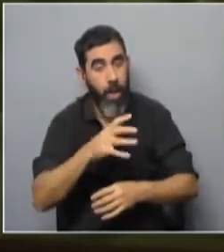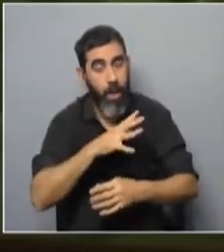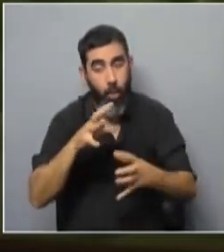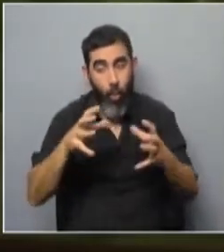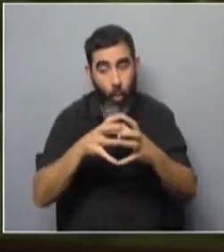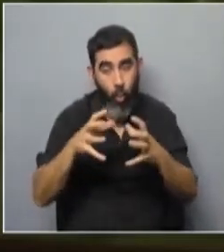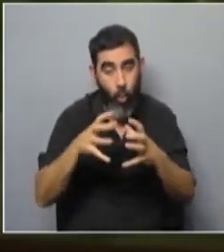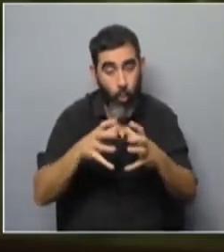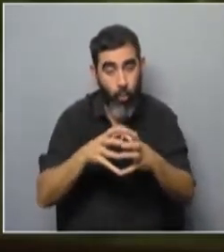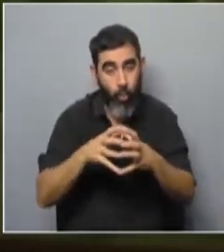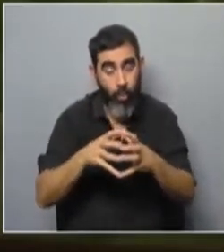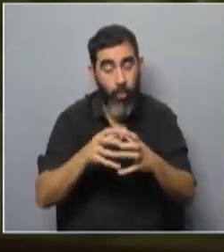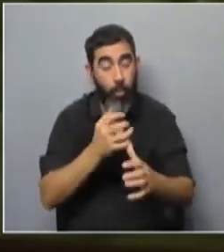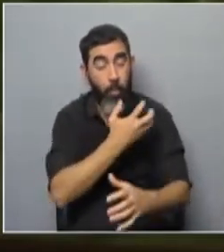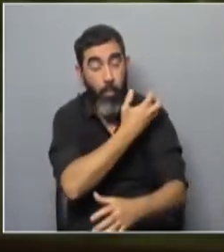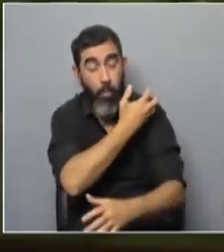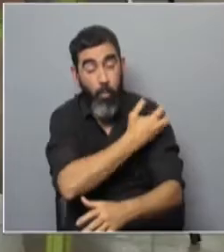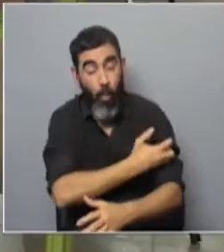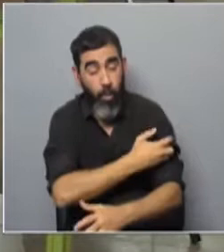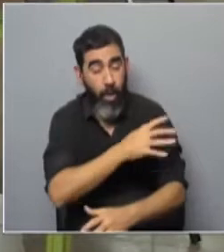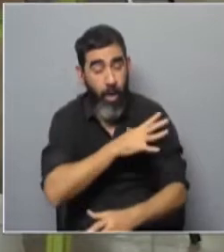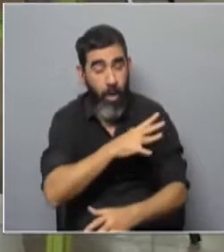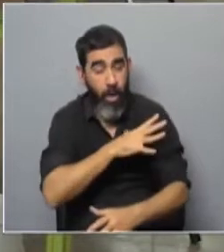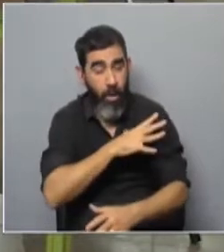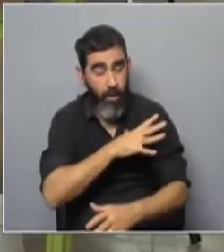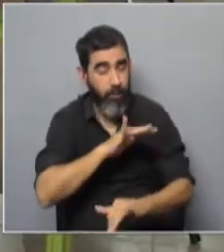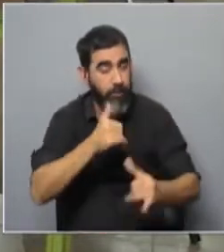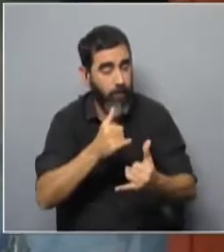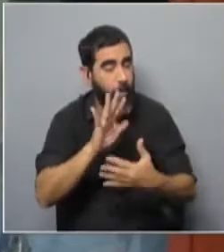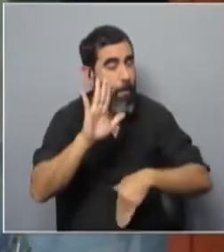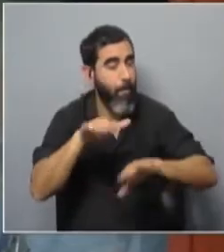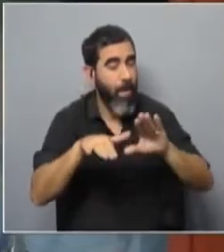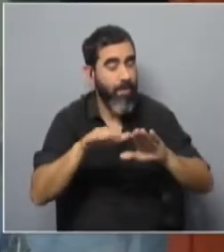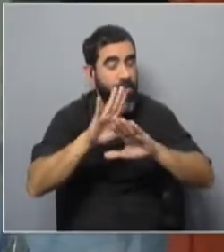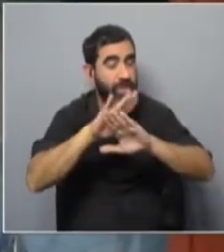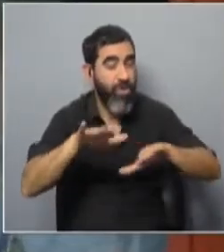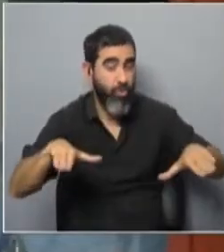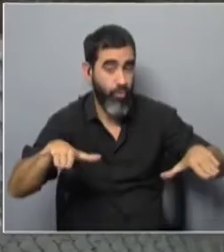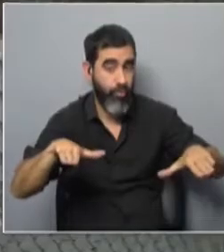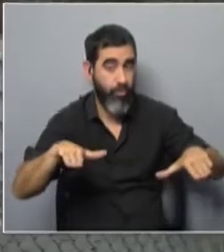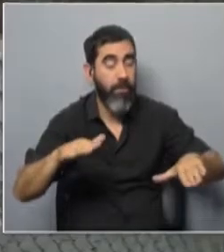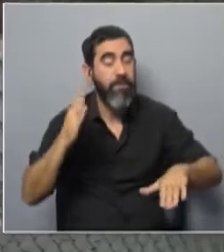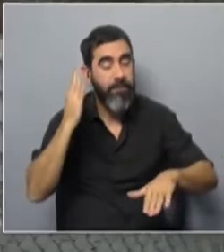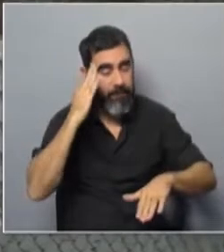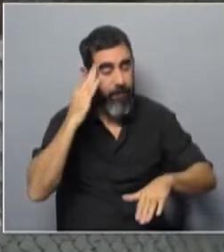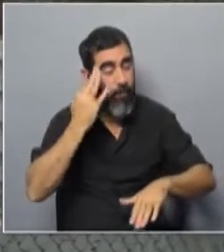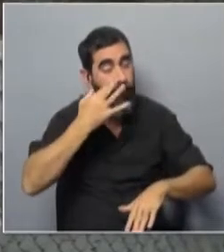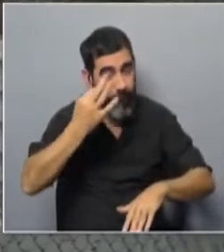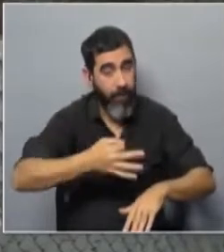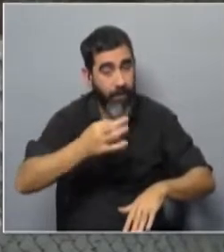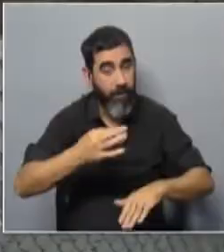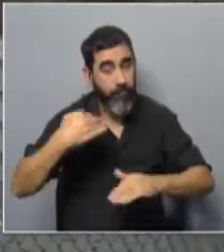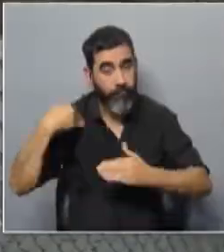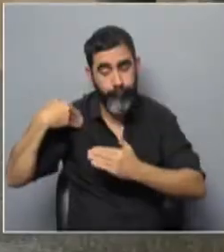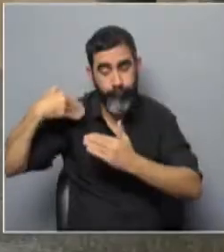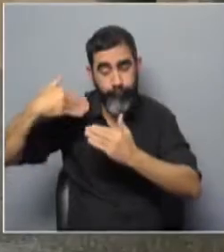sectores, particularmente la pobreza está, digamos, alojada esencialmente en la infancia. Sabemos en realidad que las